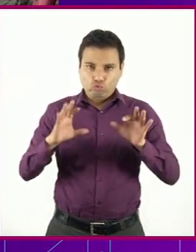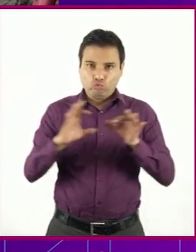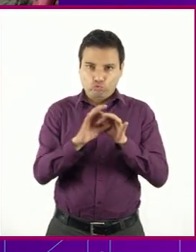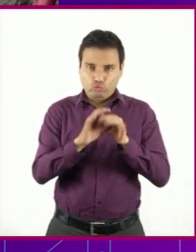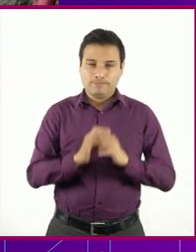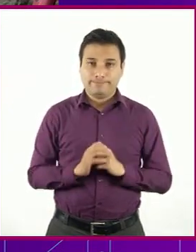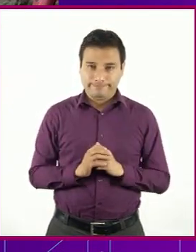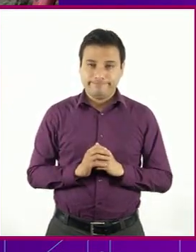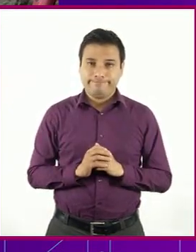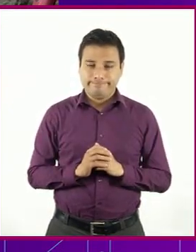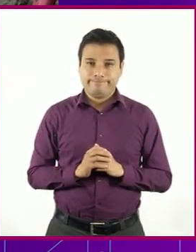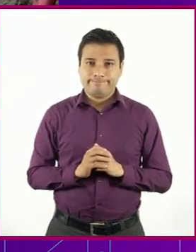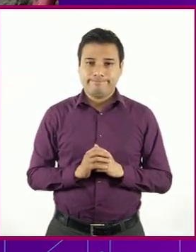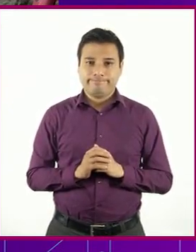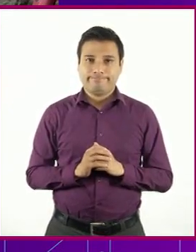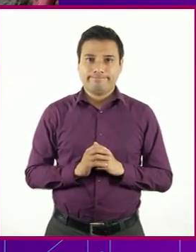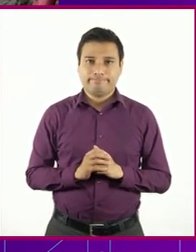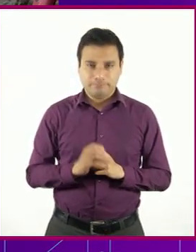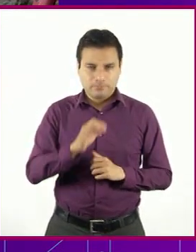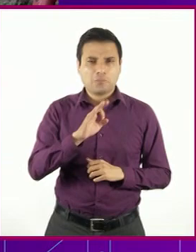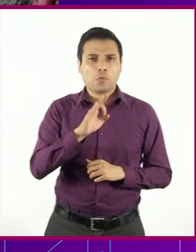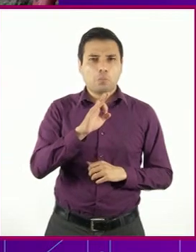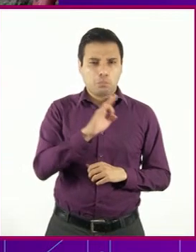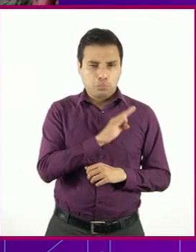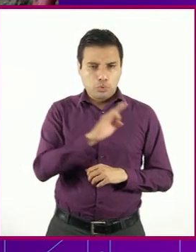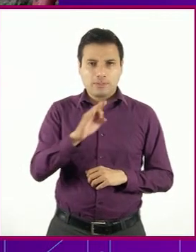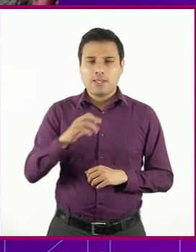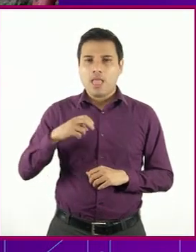paciente va a tener una buena movilidad y